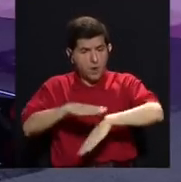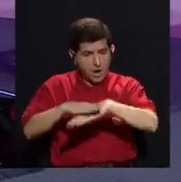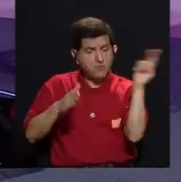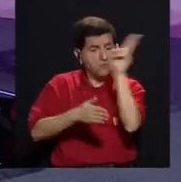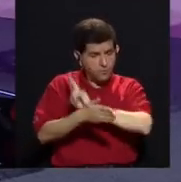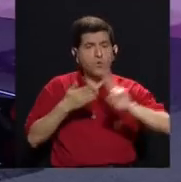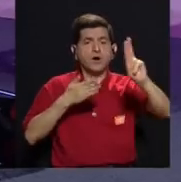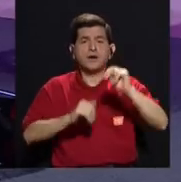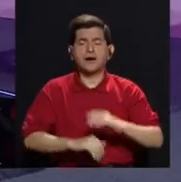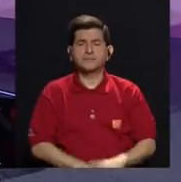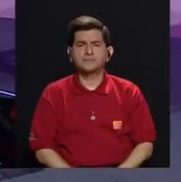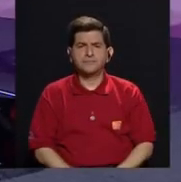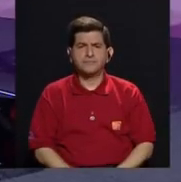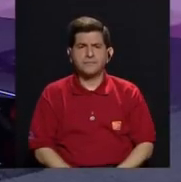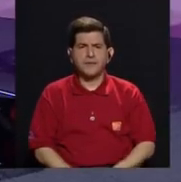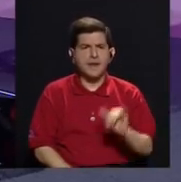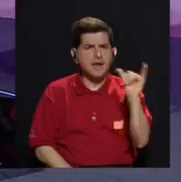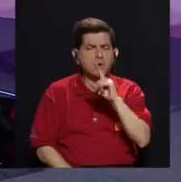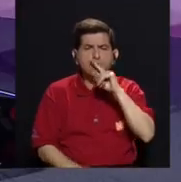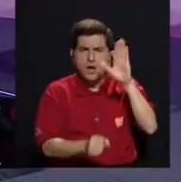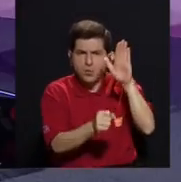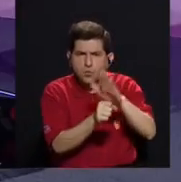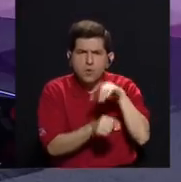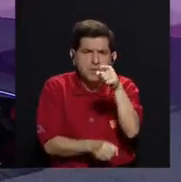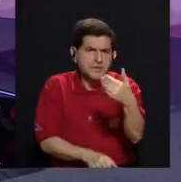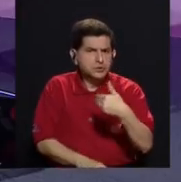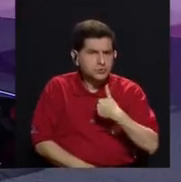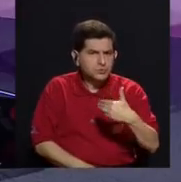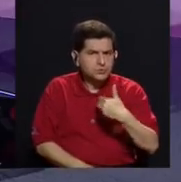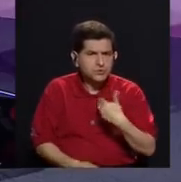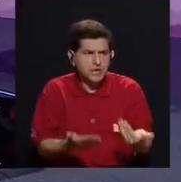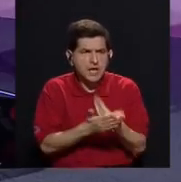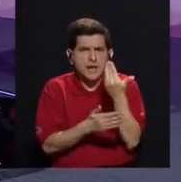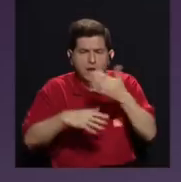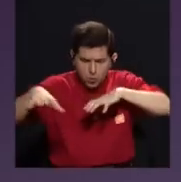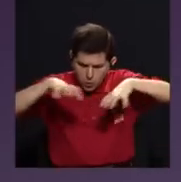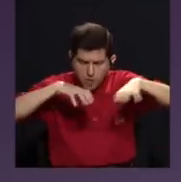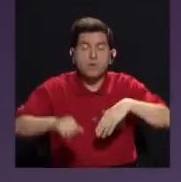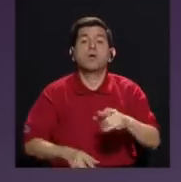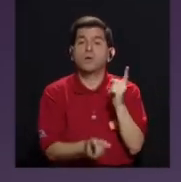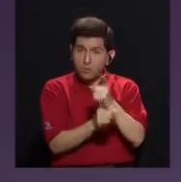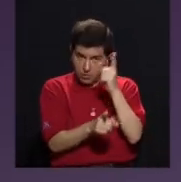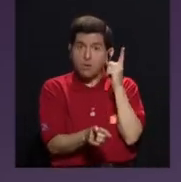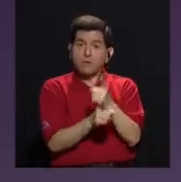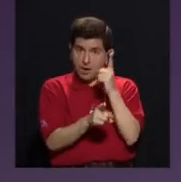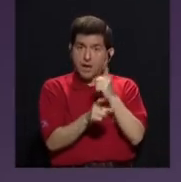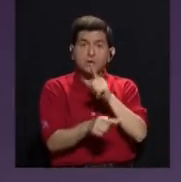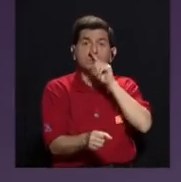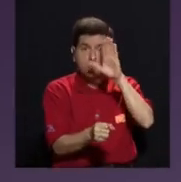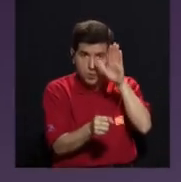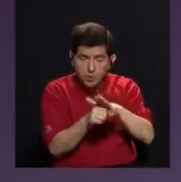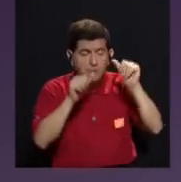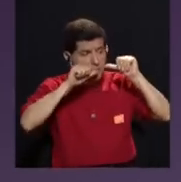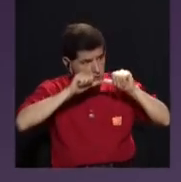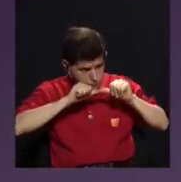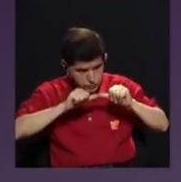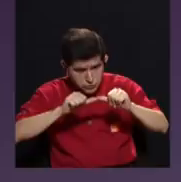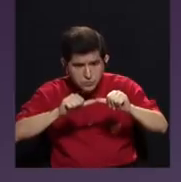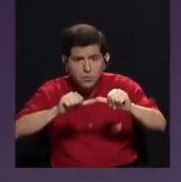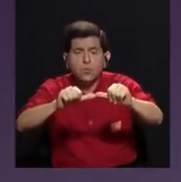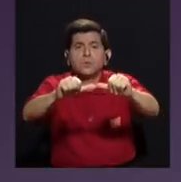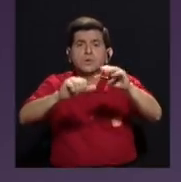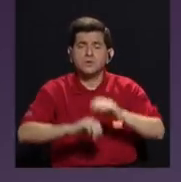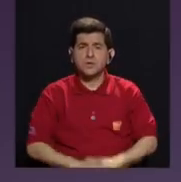de la academia decir ese es también un compromiso tuyo con con este nuevo movimiento definitivamente es un compromiso de seguir